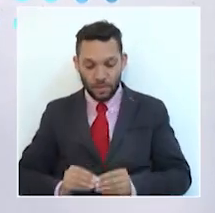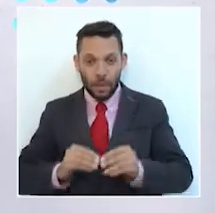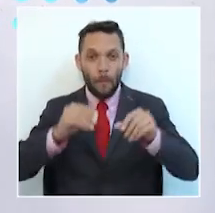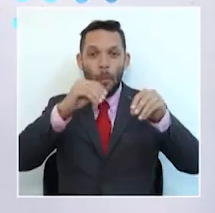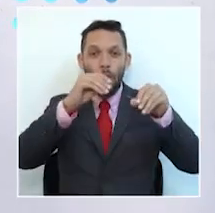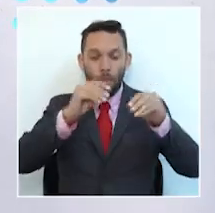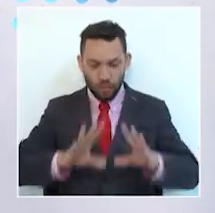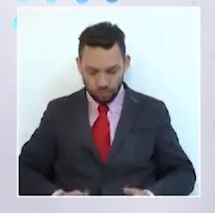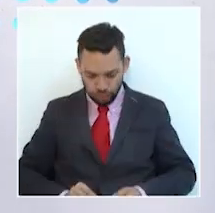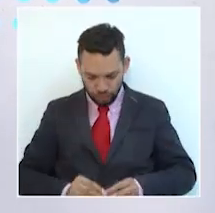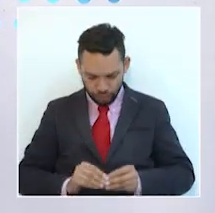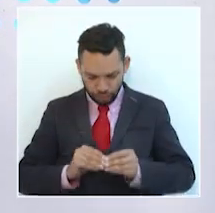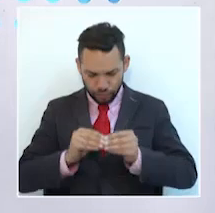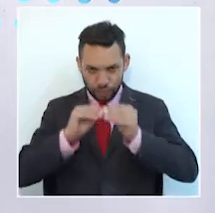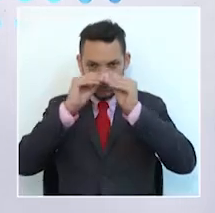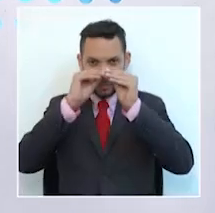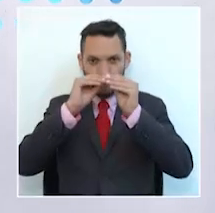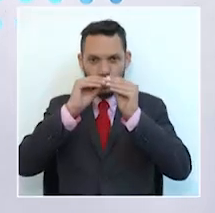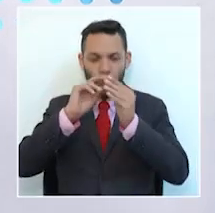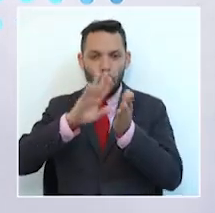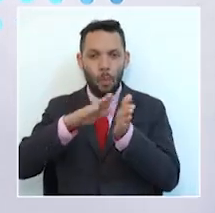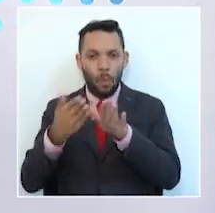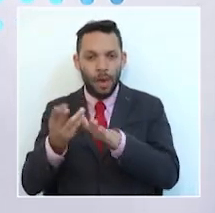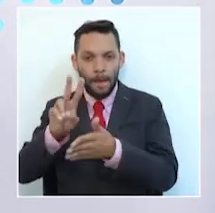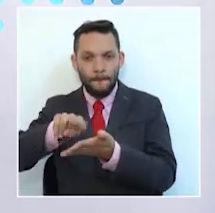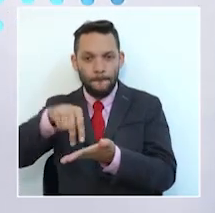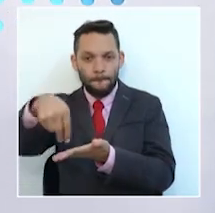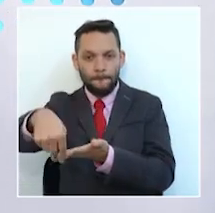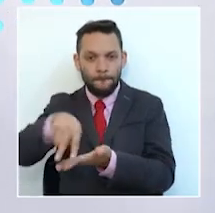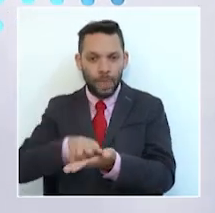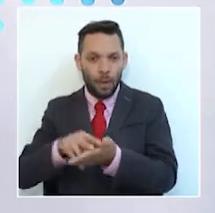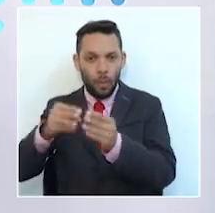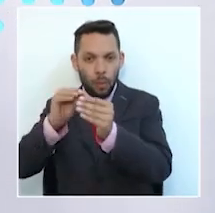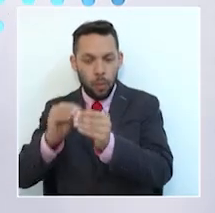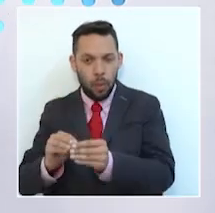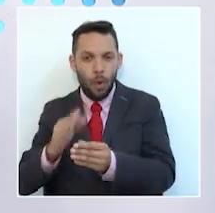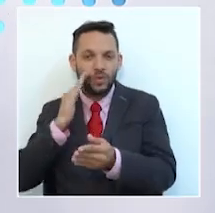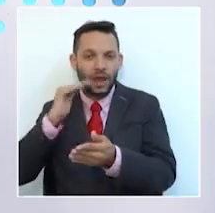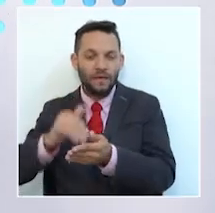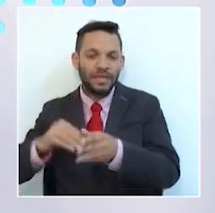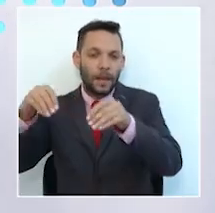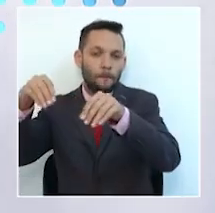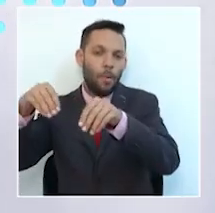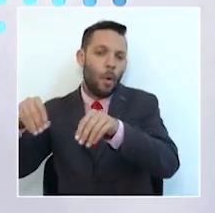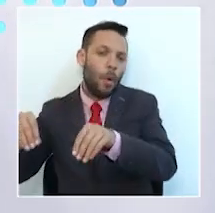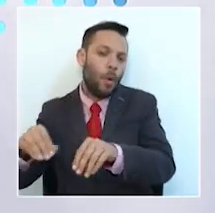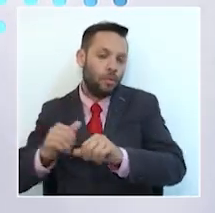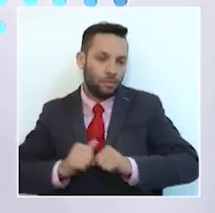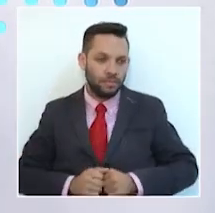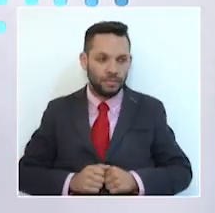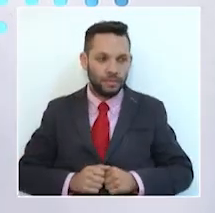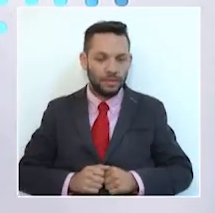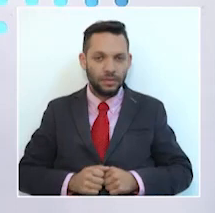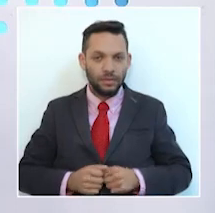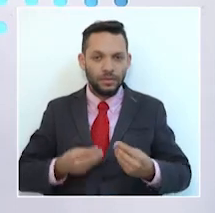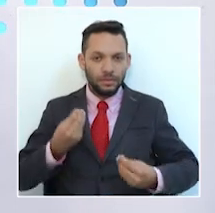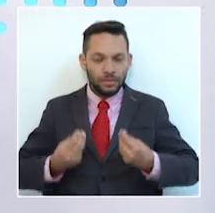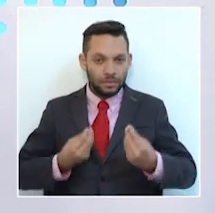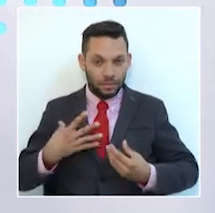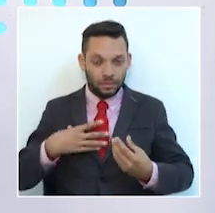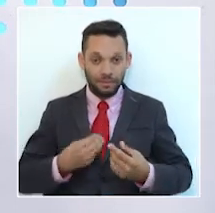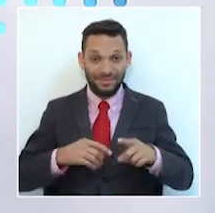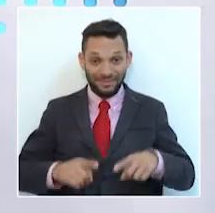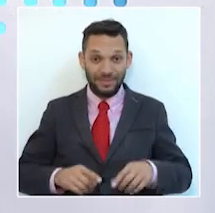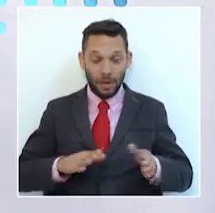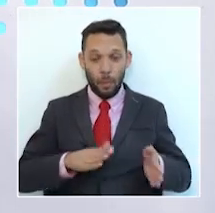somos arcilla cuando a nosotros nos queman nos morimos y entonces entramos a la zona de cremación